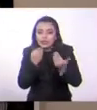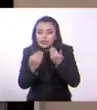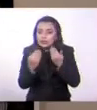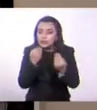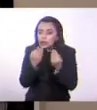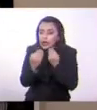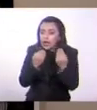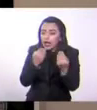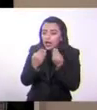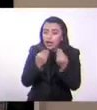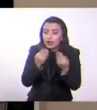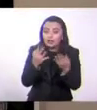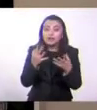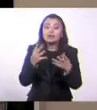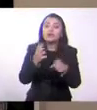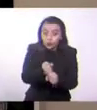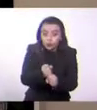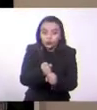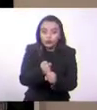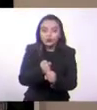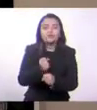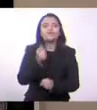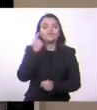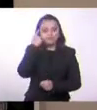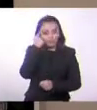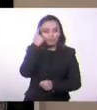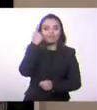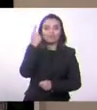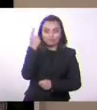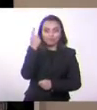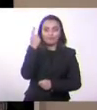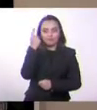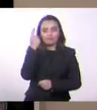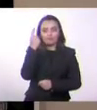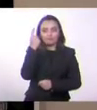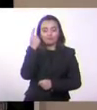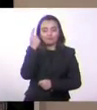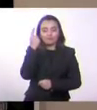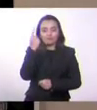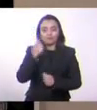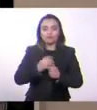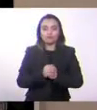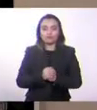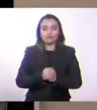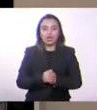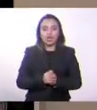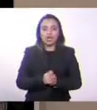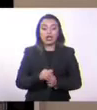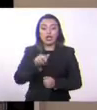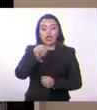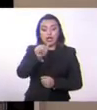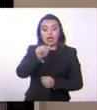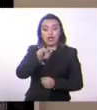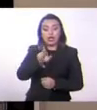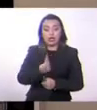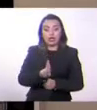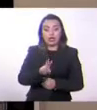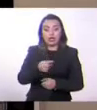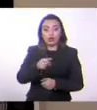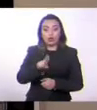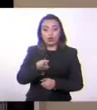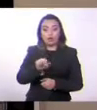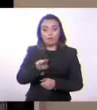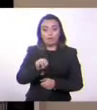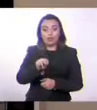el que se utiliza algunas veces para comentar una película o una novela. Por ejemplo, ¿te gustó la